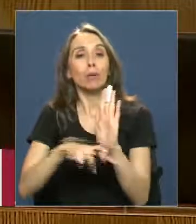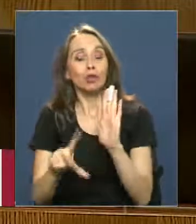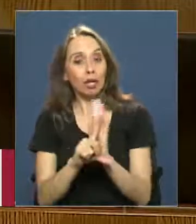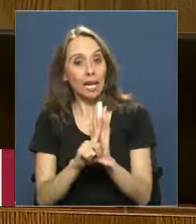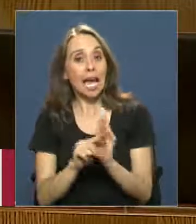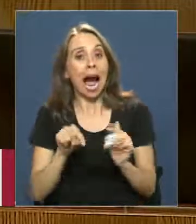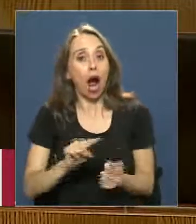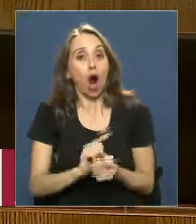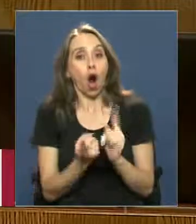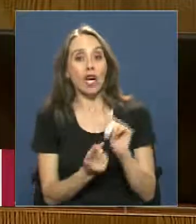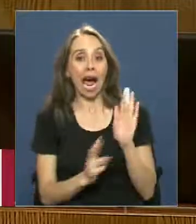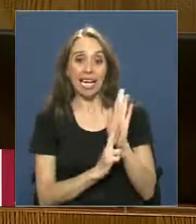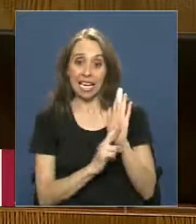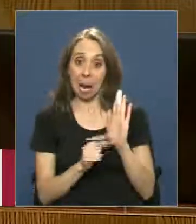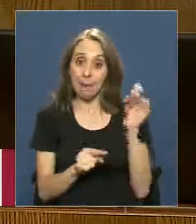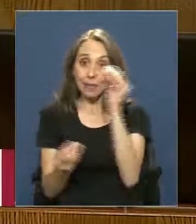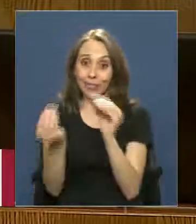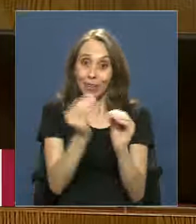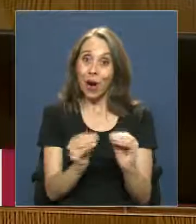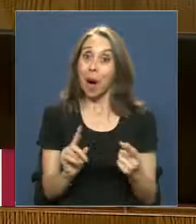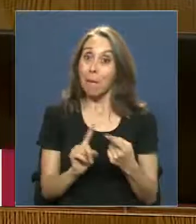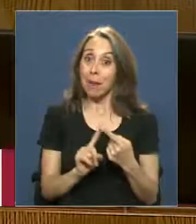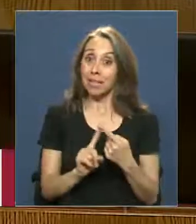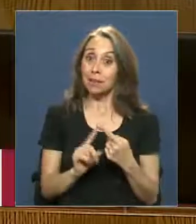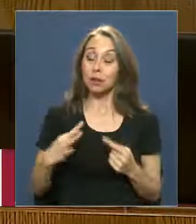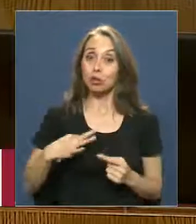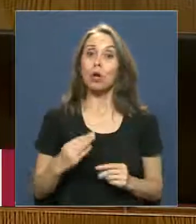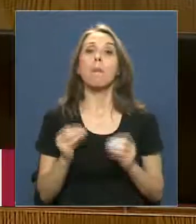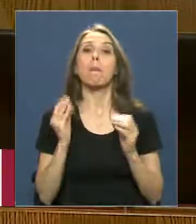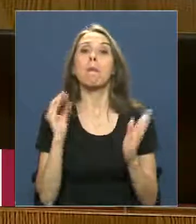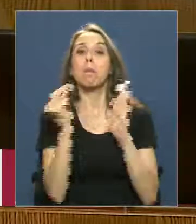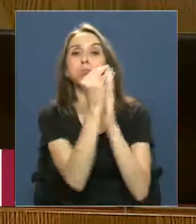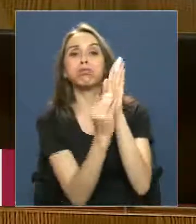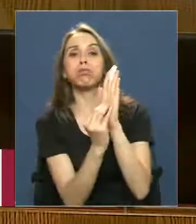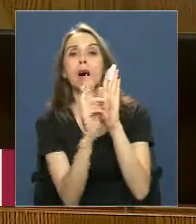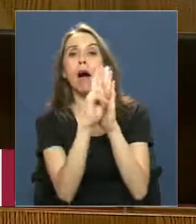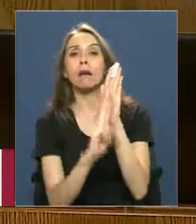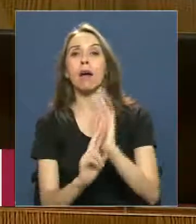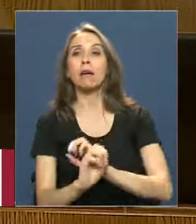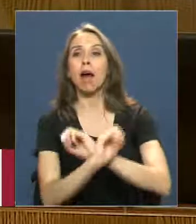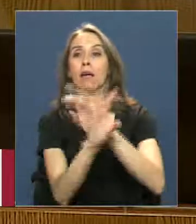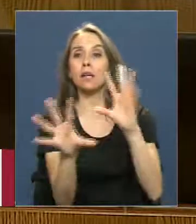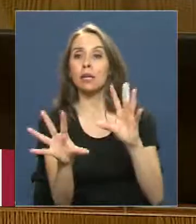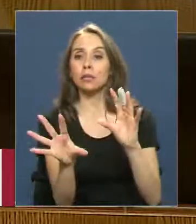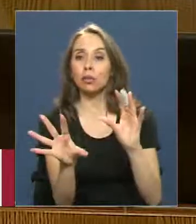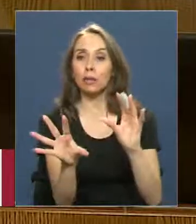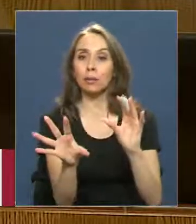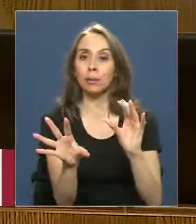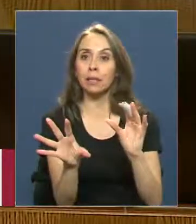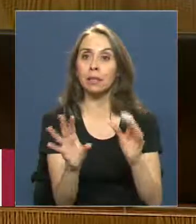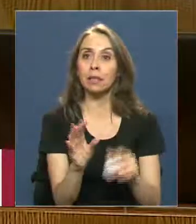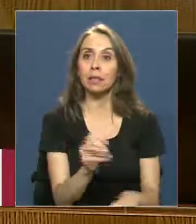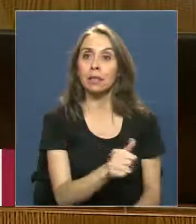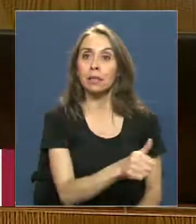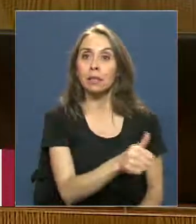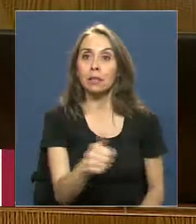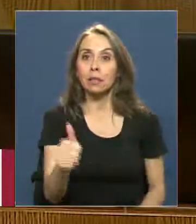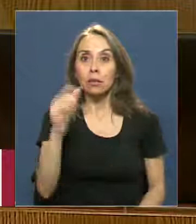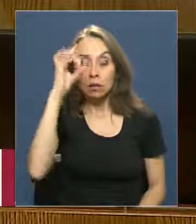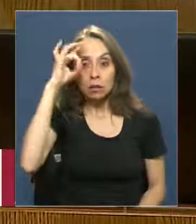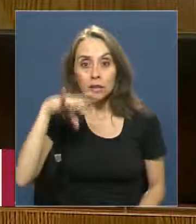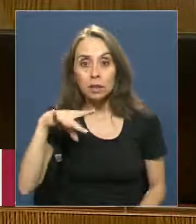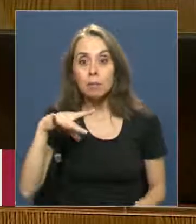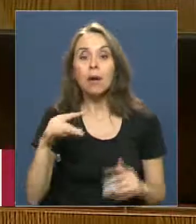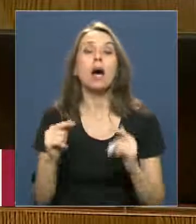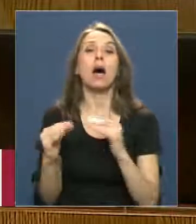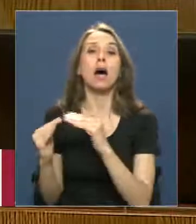hace este reglamento de participación ciudadana es fijar reglas del juego más claras para que todos sepamos, en igualdad